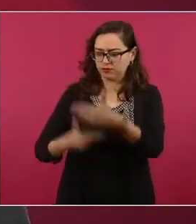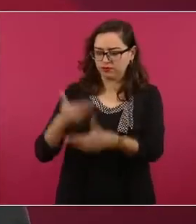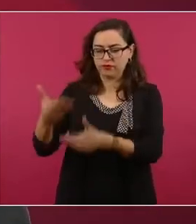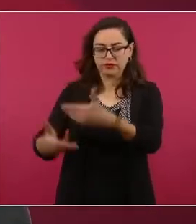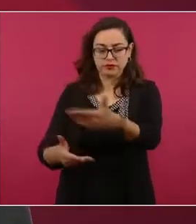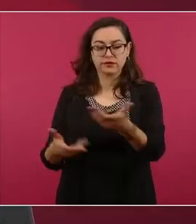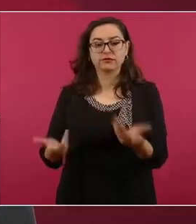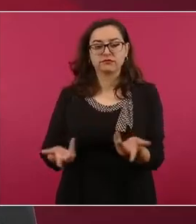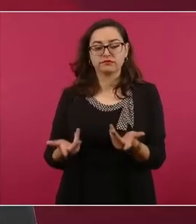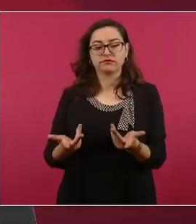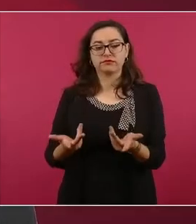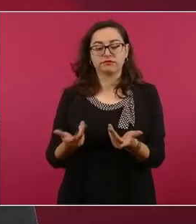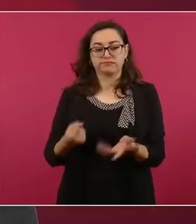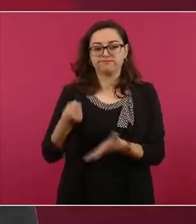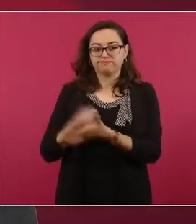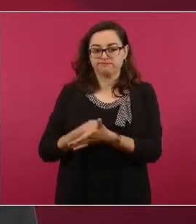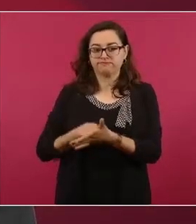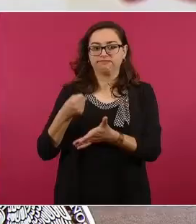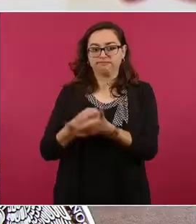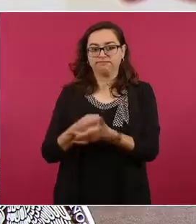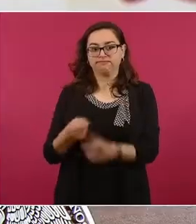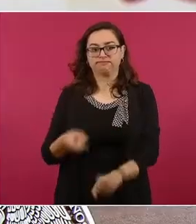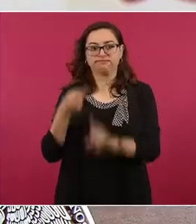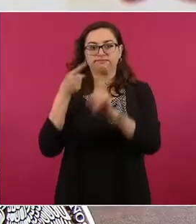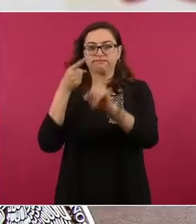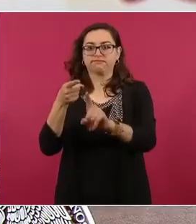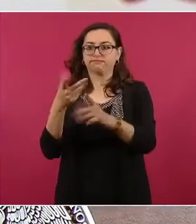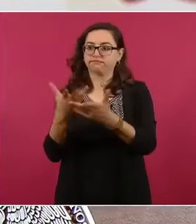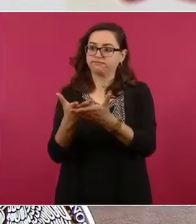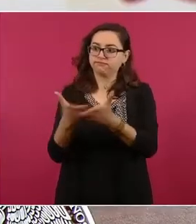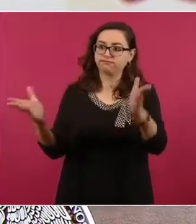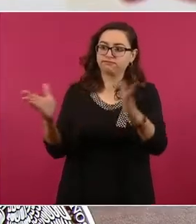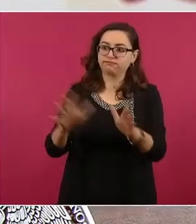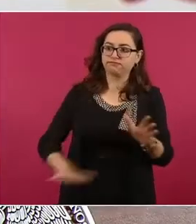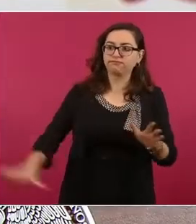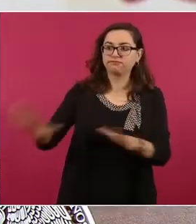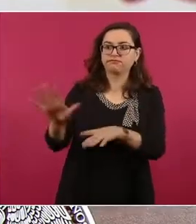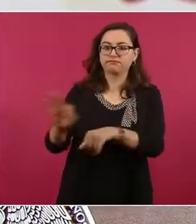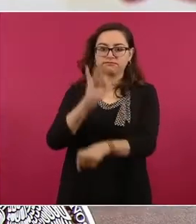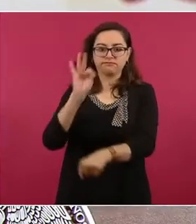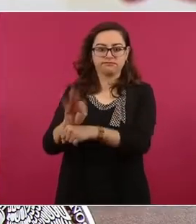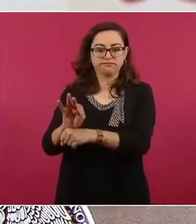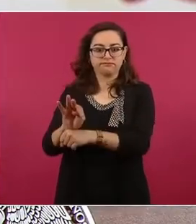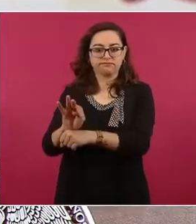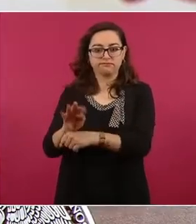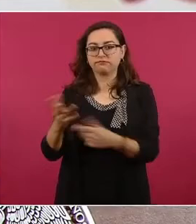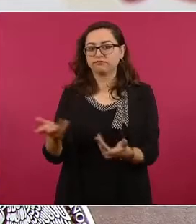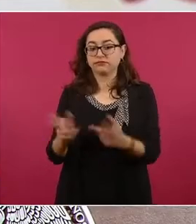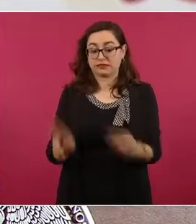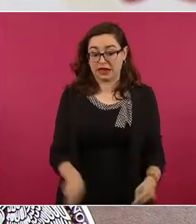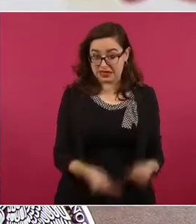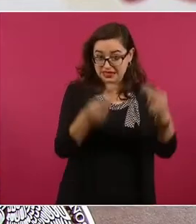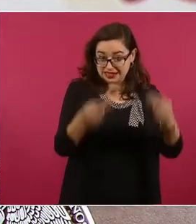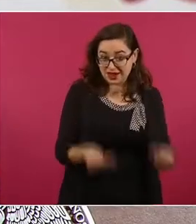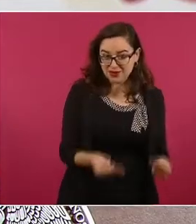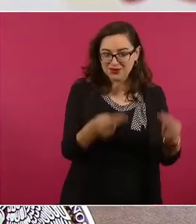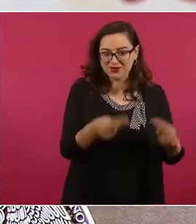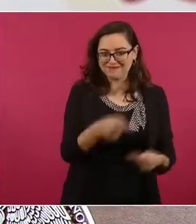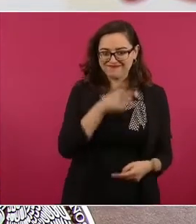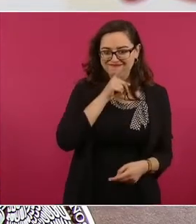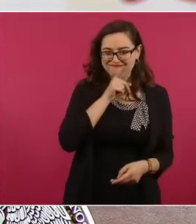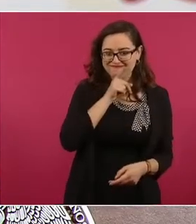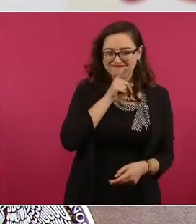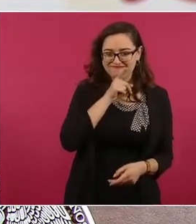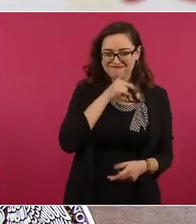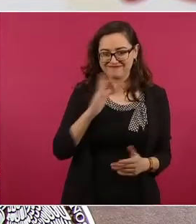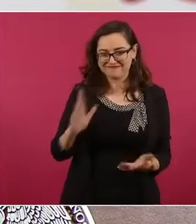haremos todas y todos, con un sentido público, de protección de lo público, no con un sentido comercial, y consideramos